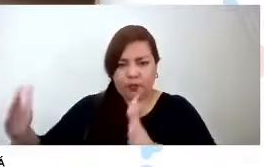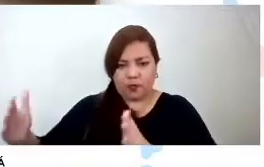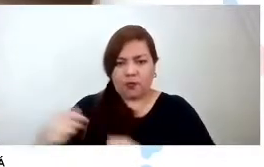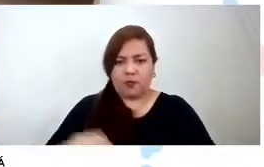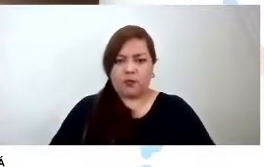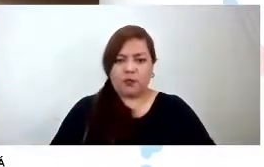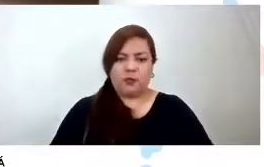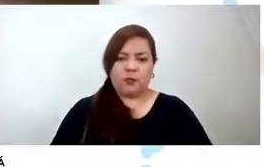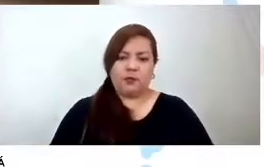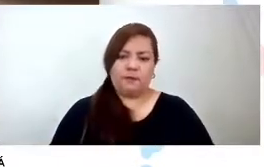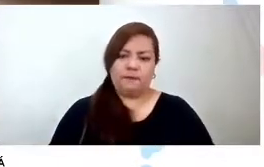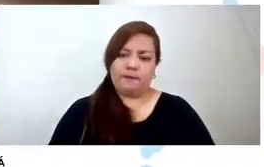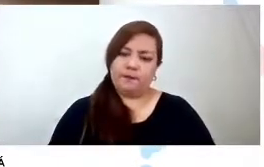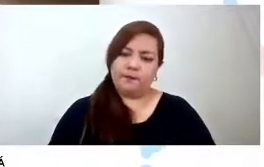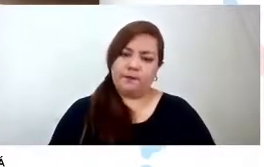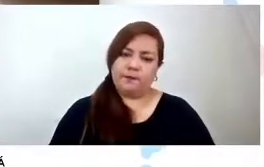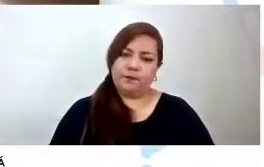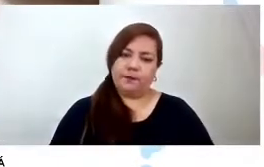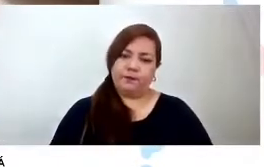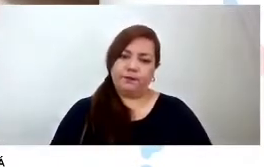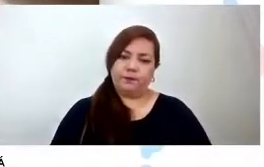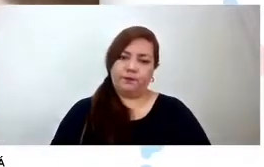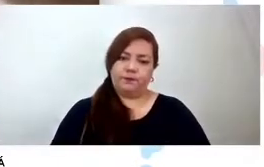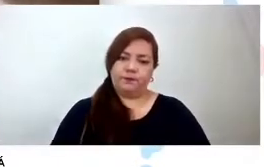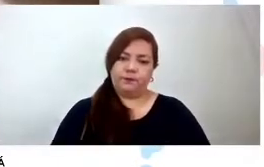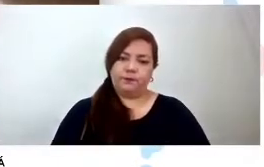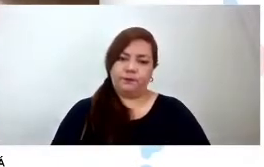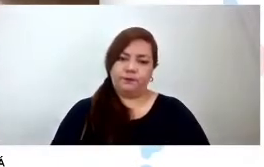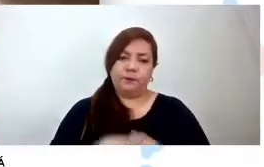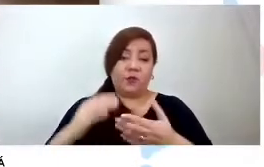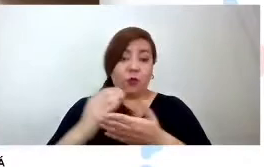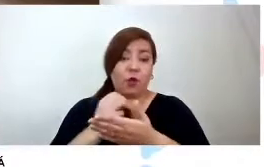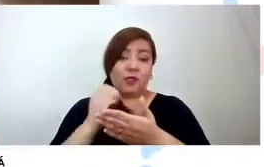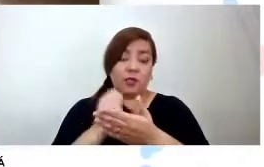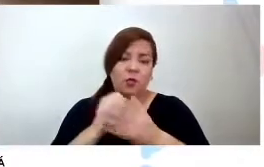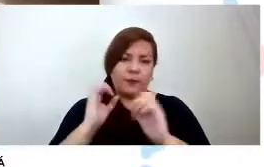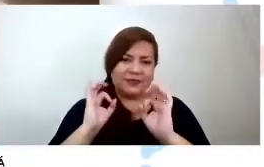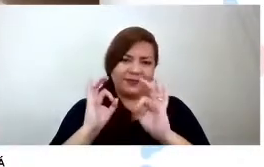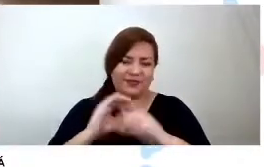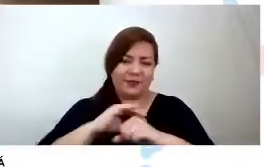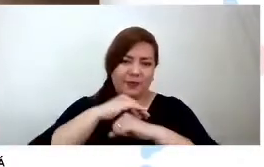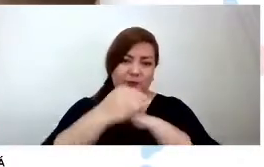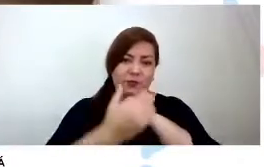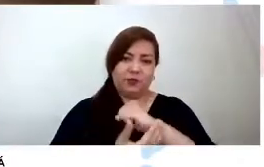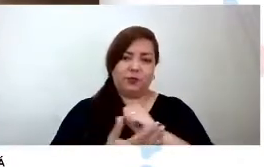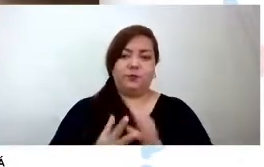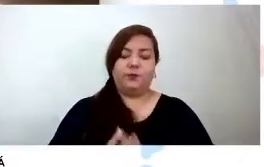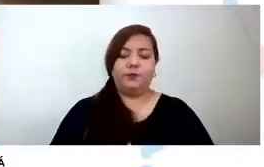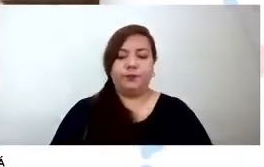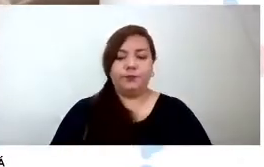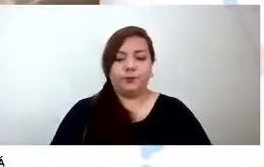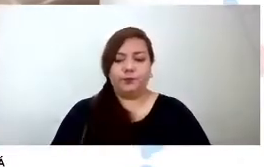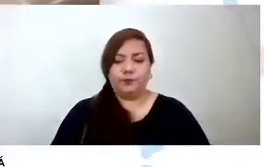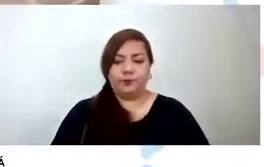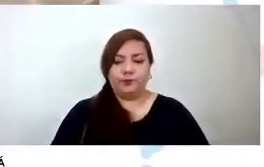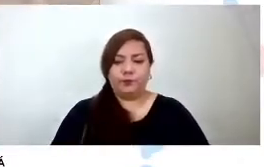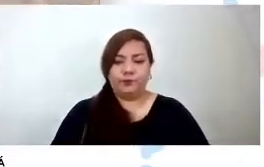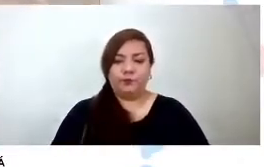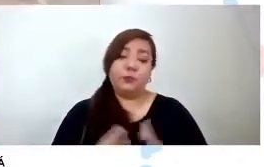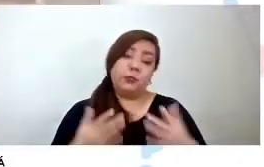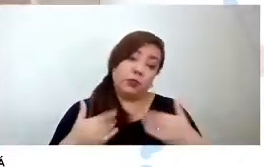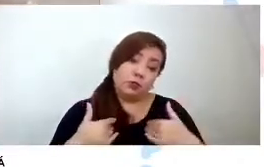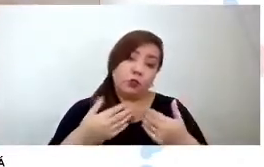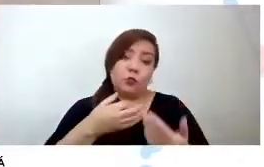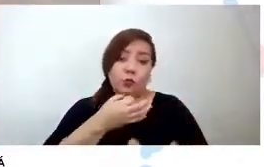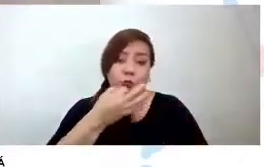anaqueles que fueron adquiridos especialmente para la protección de estos bienes patrimoniales. Eso es lo que yo les puedo contar